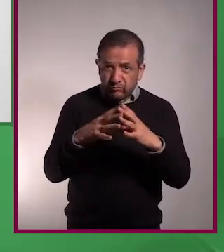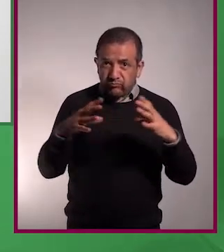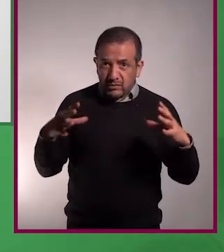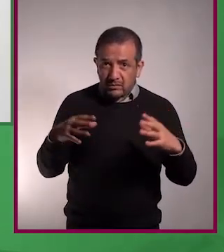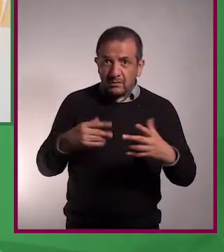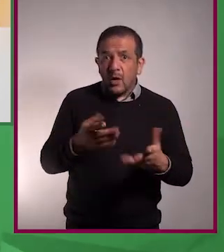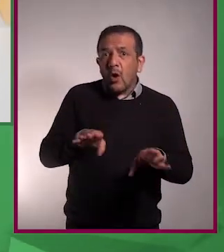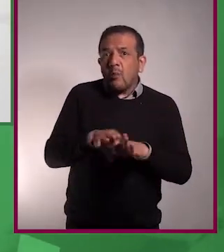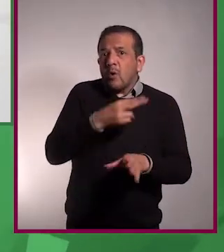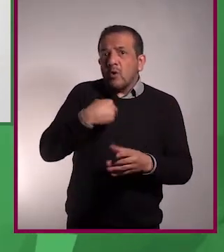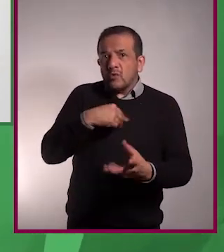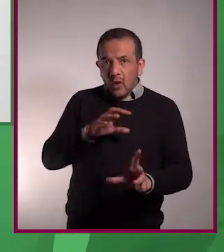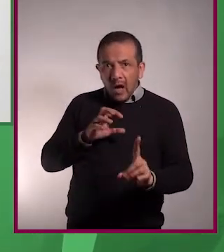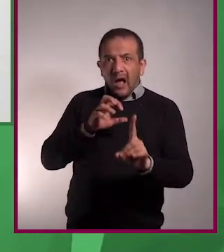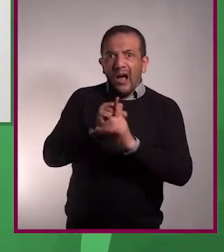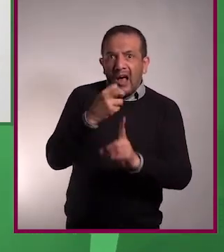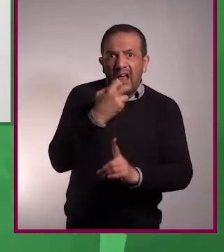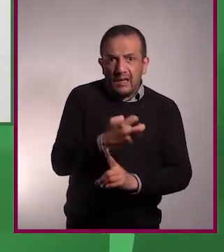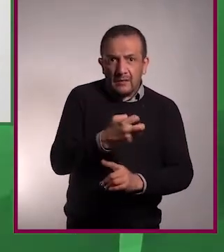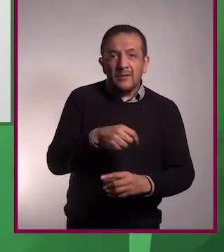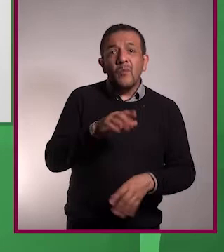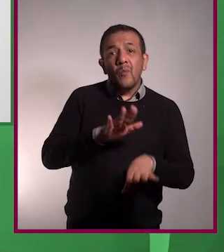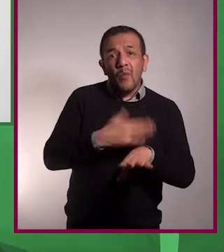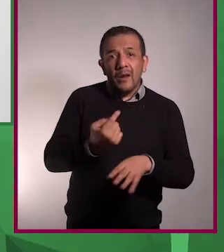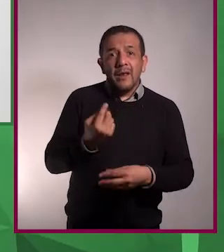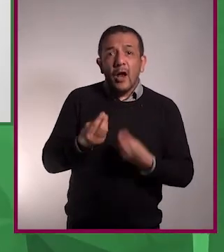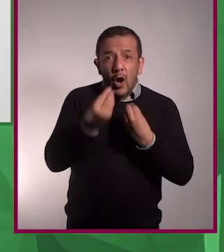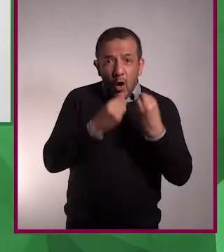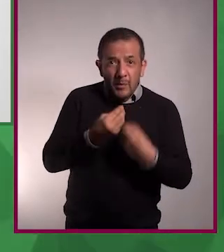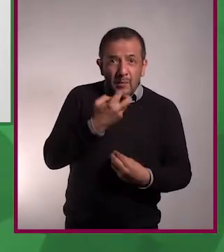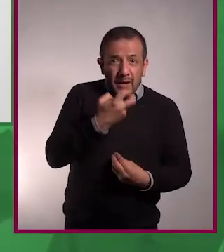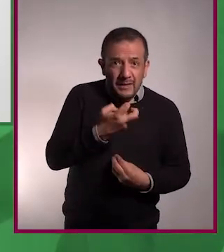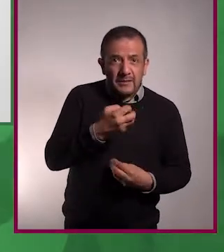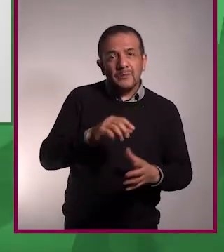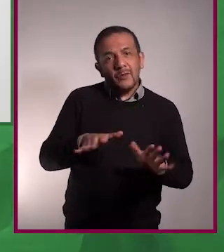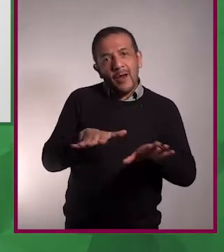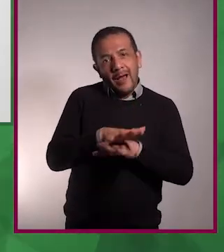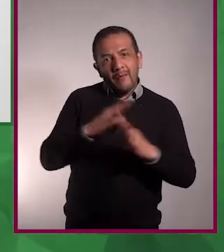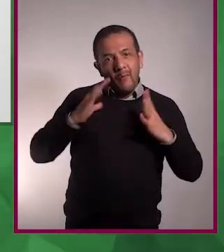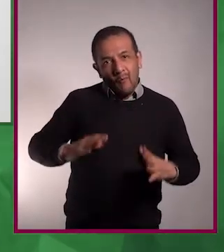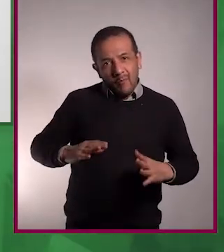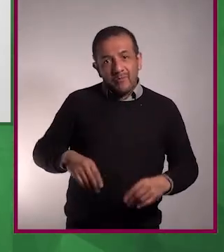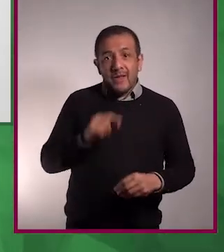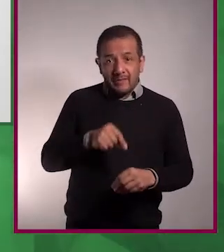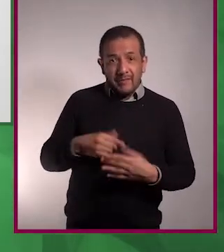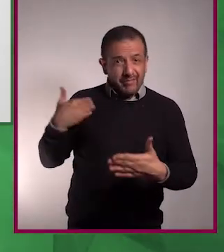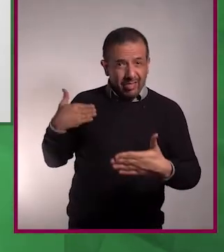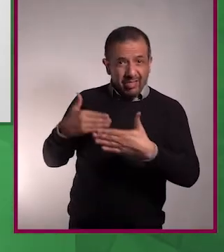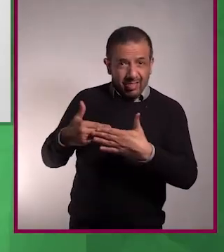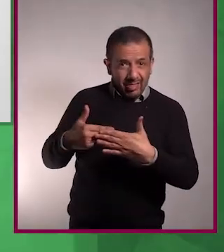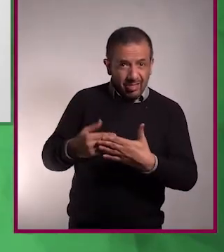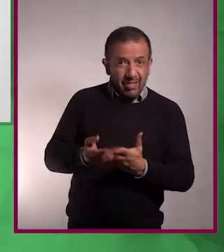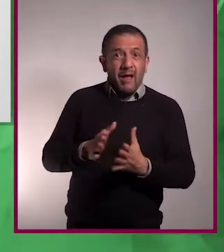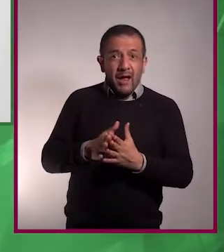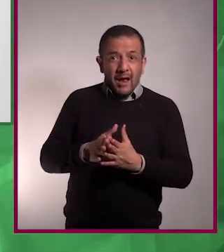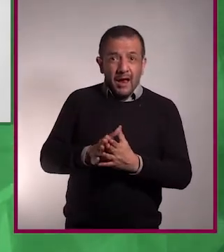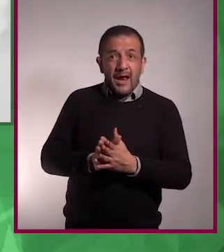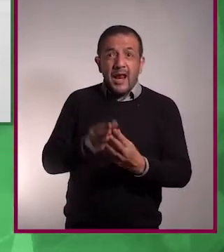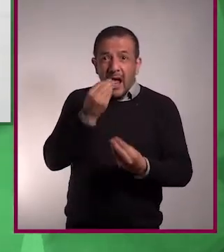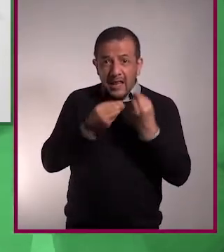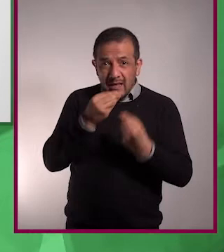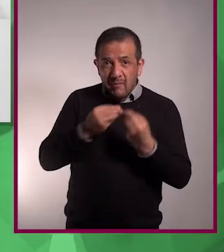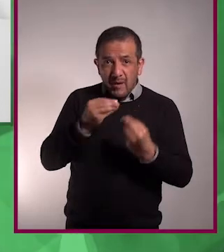están creciendo. ¿Cómo hemos llegado hasta aquí? Lo que comemos ha cambiado. En solo 13 años, el consumo de